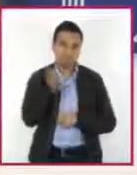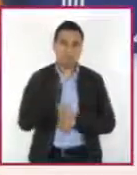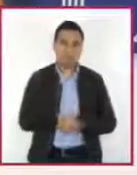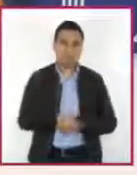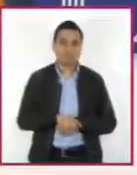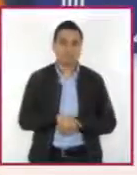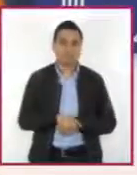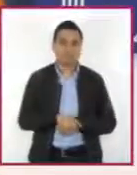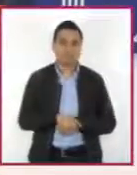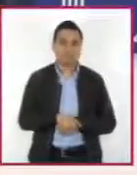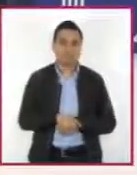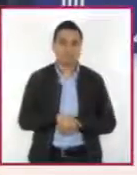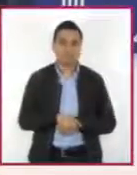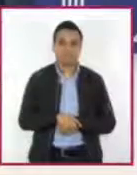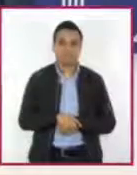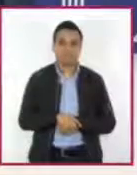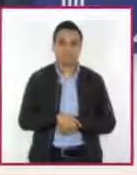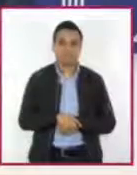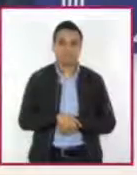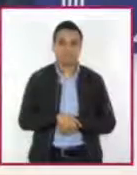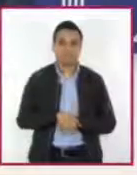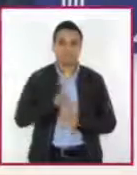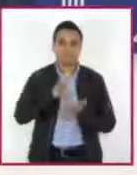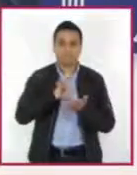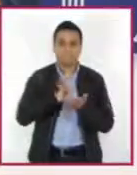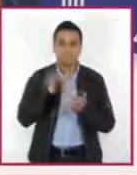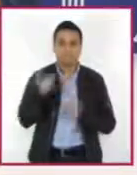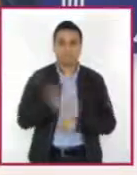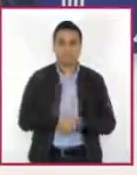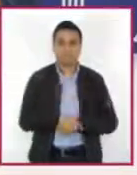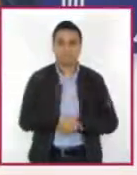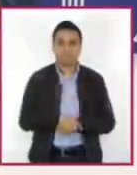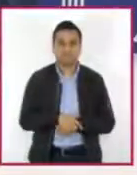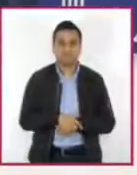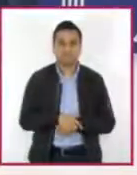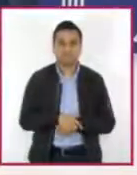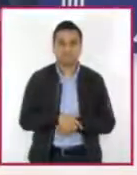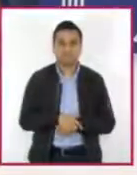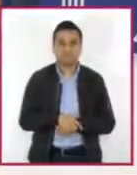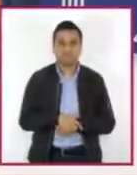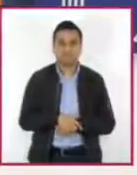Maestra. Gracias, Quique. Ahí va.